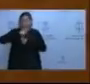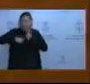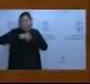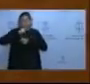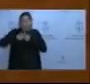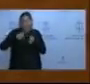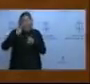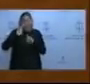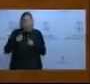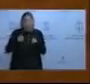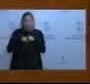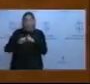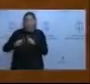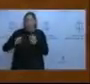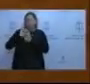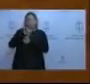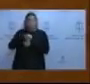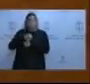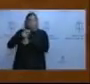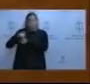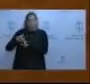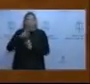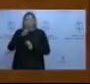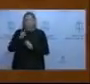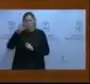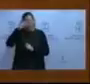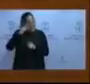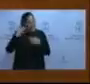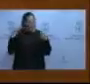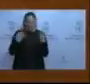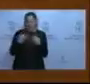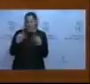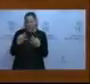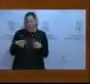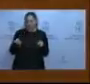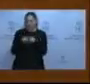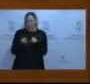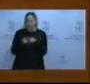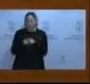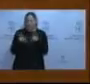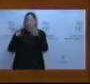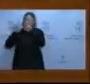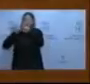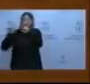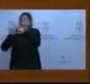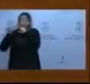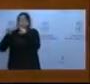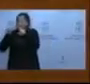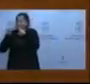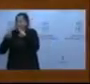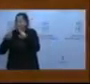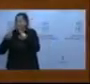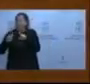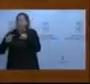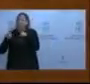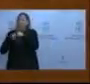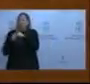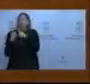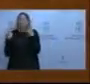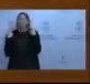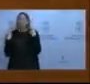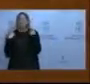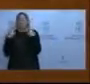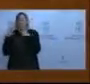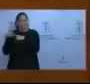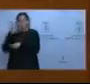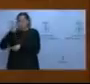esta actitud del Gobierno es la que nos preocupa, porque lo que se puede hacer con esto, señorías, es llegar a hacer este órgano de fiscalización inservible, ¿no? No puede ser